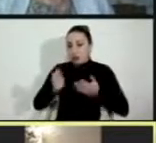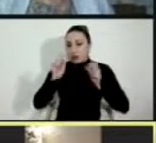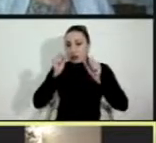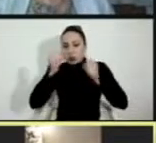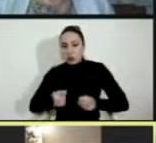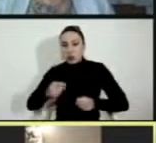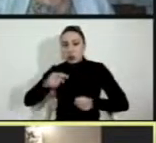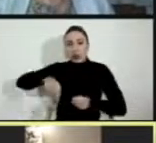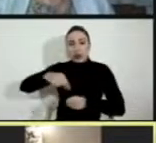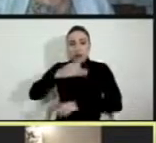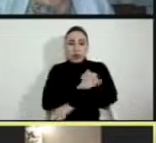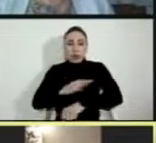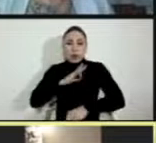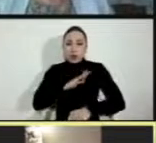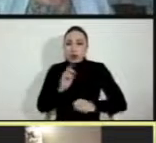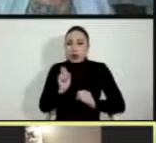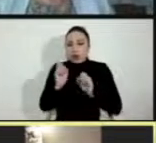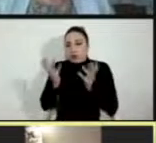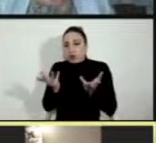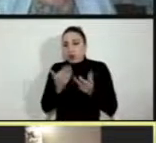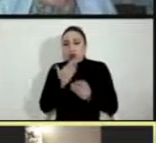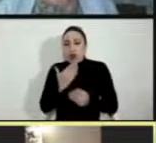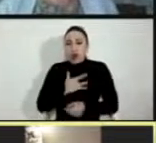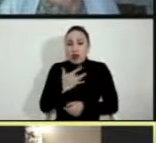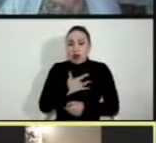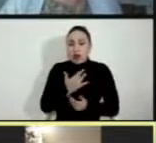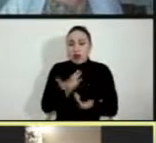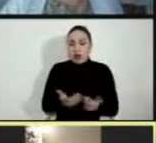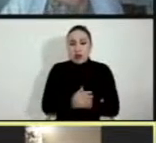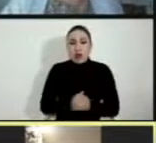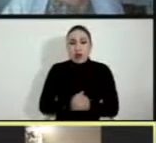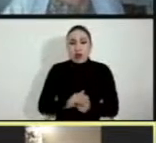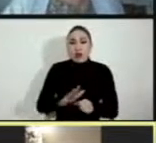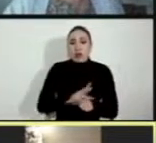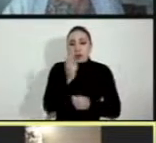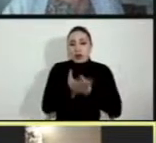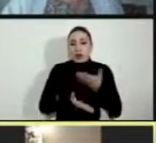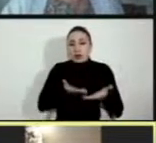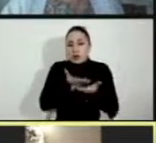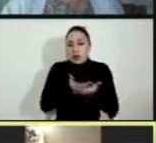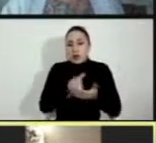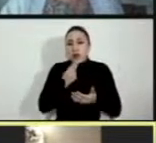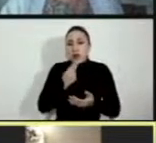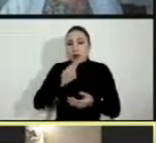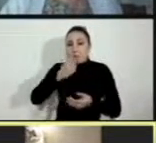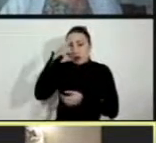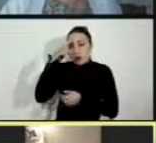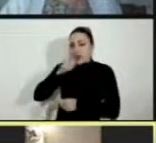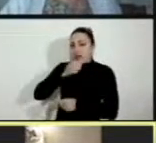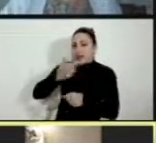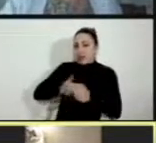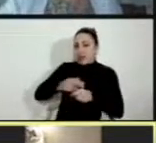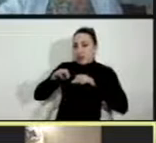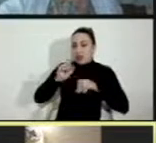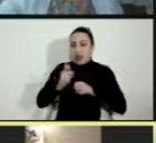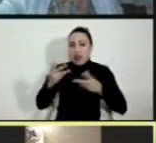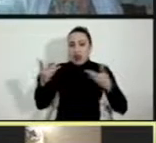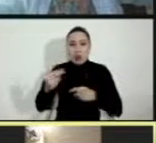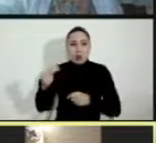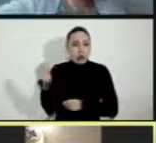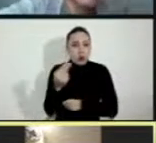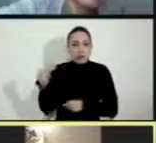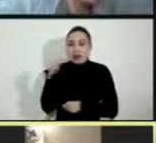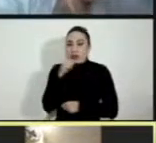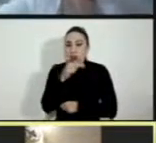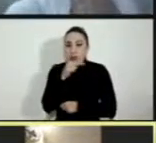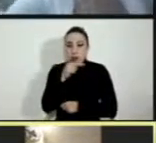va encaminado a que se generen las acciones necesarias y de forma urgente, inmediata, se realicen